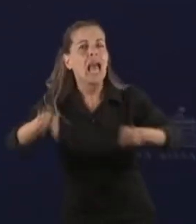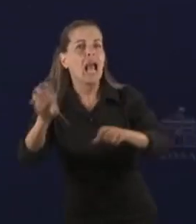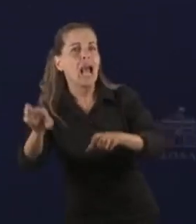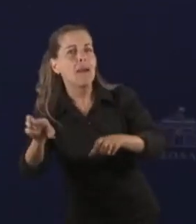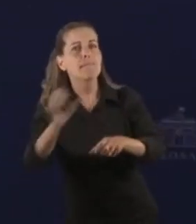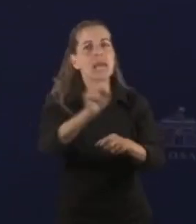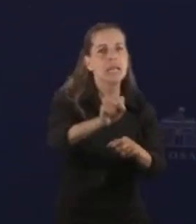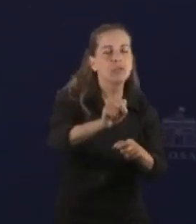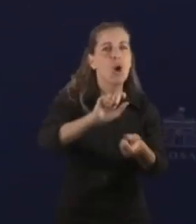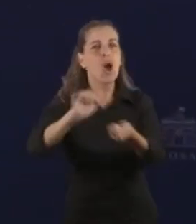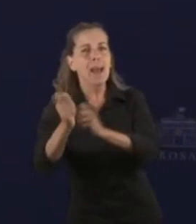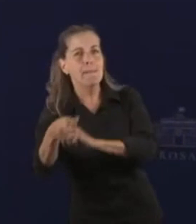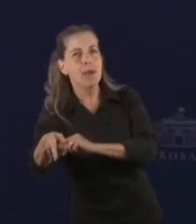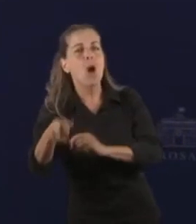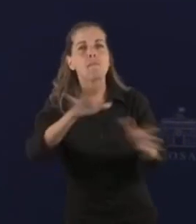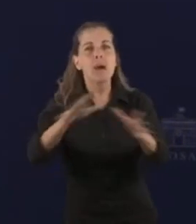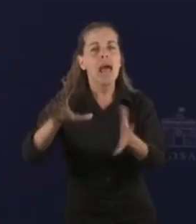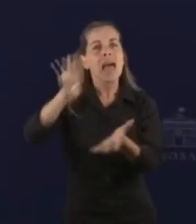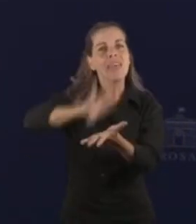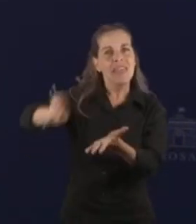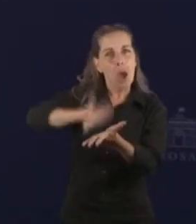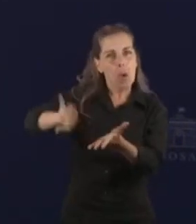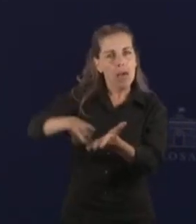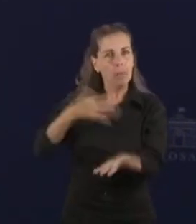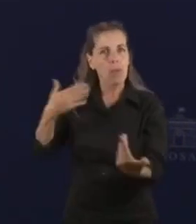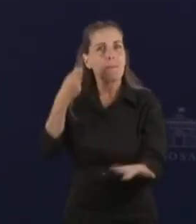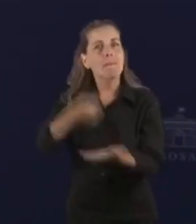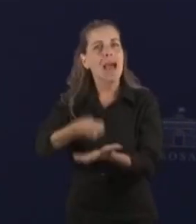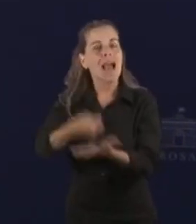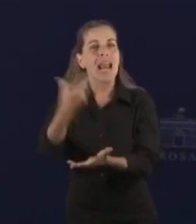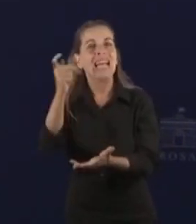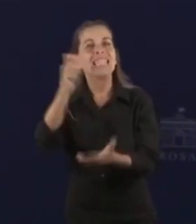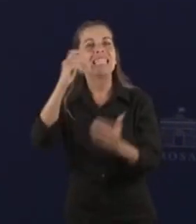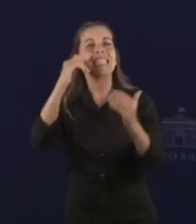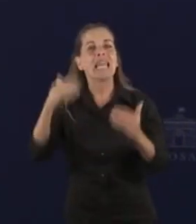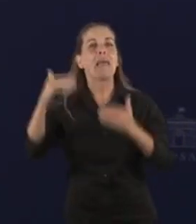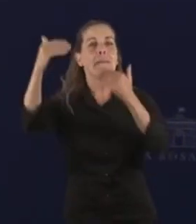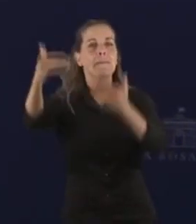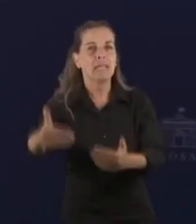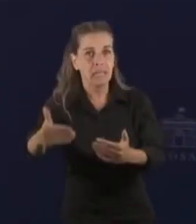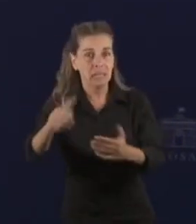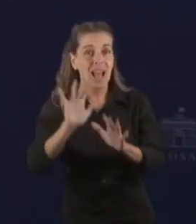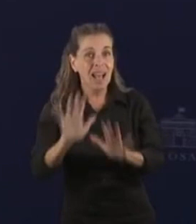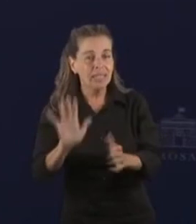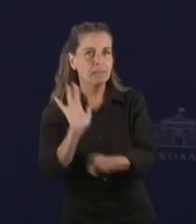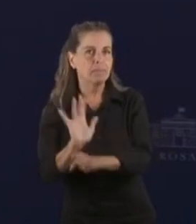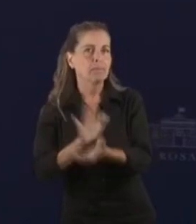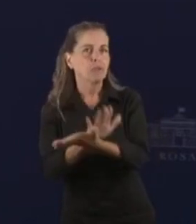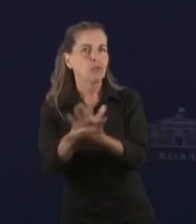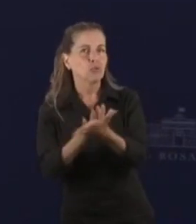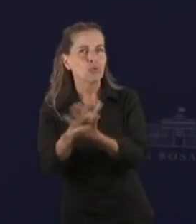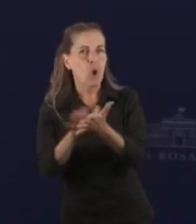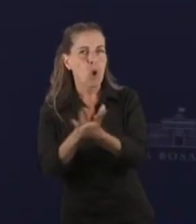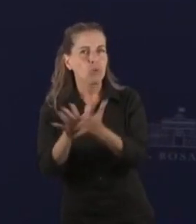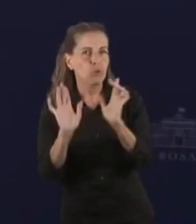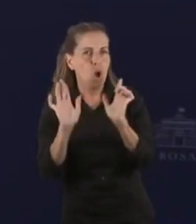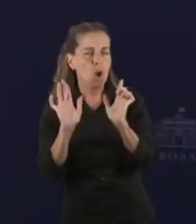hasta 00,000 y cancelarlas dentro de los próximos 3es meses lo cual va a solucionar el problema de o